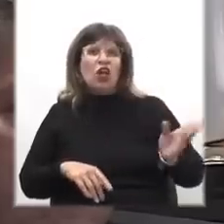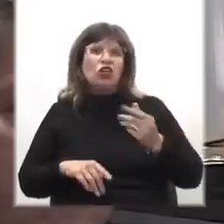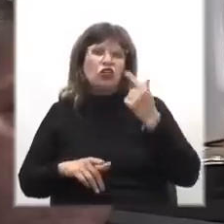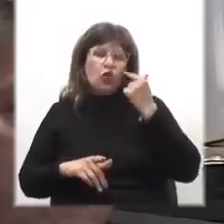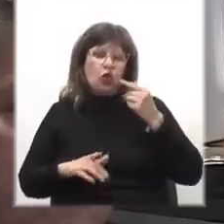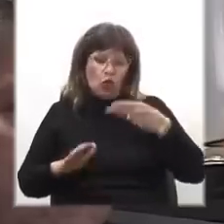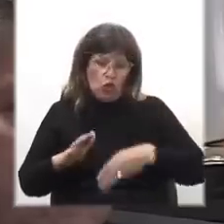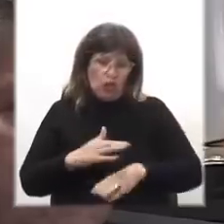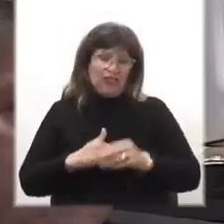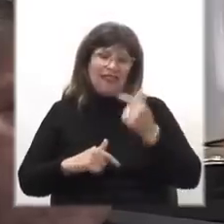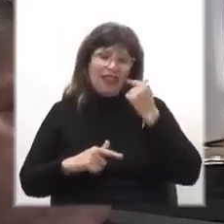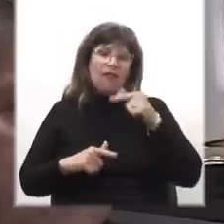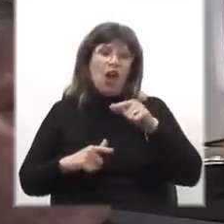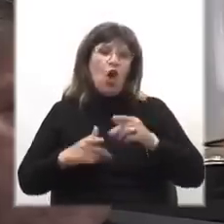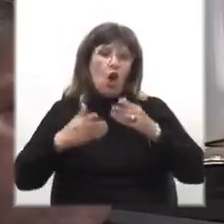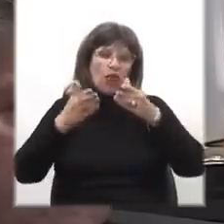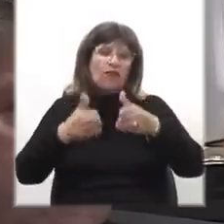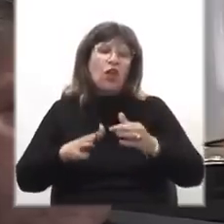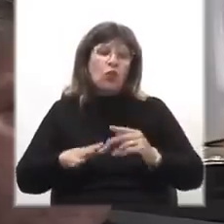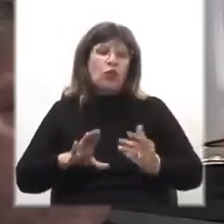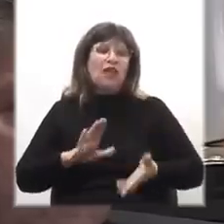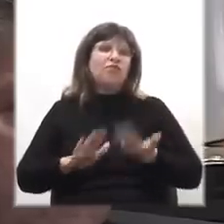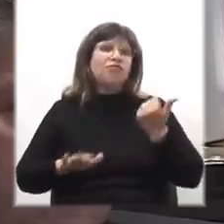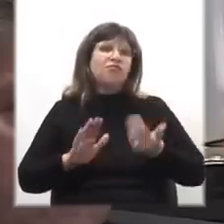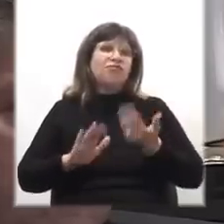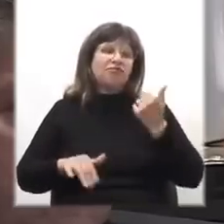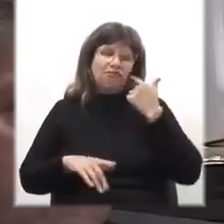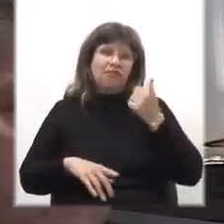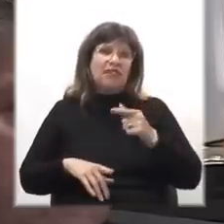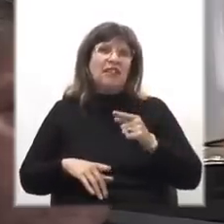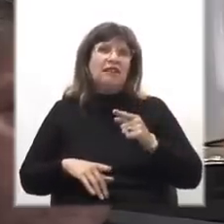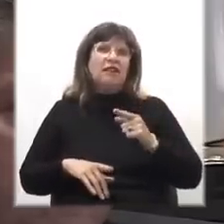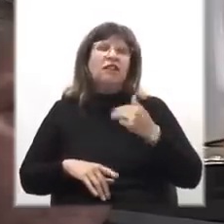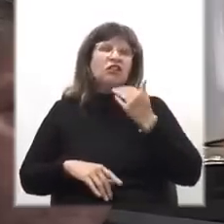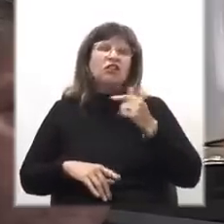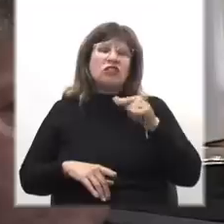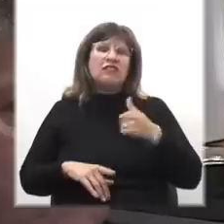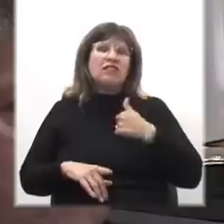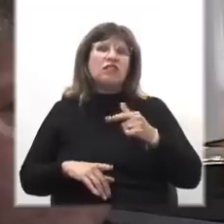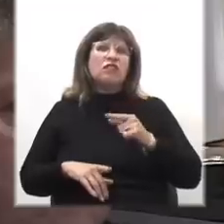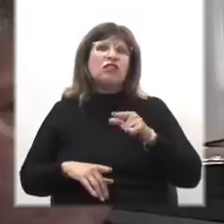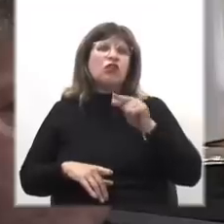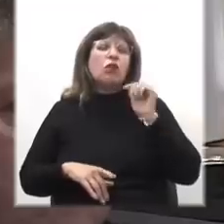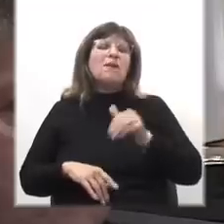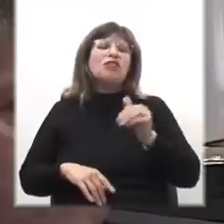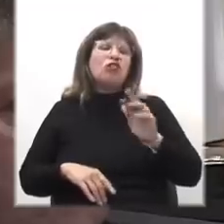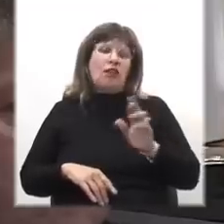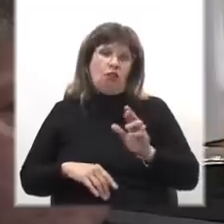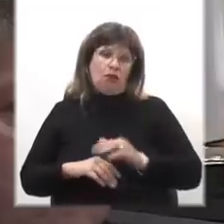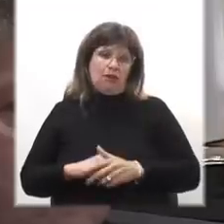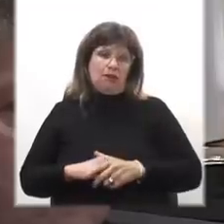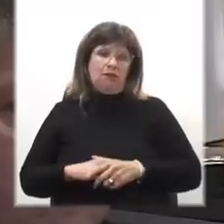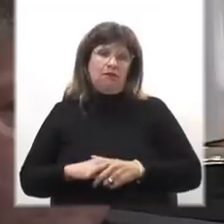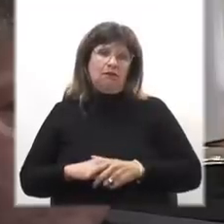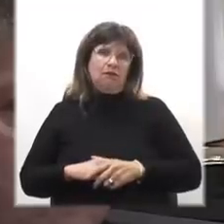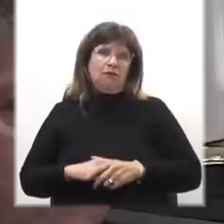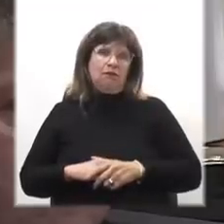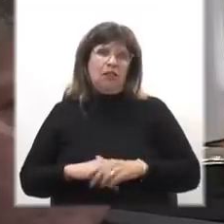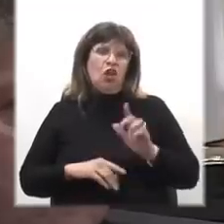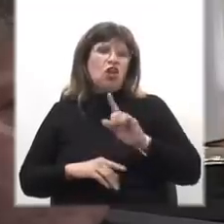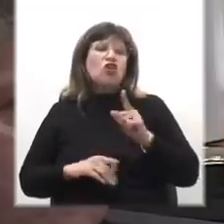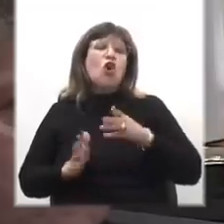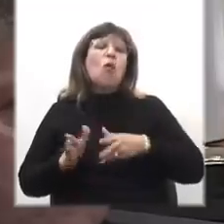está debajo del viaducto hay que expropiarlo, que no sé si el diputado LLT lo sabía. Y esos son millones de dólares. No por